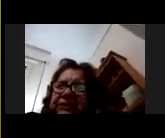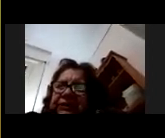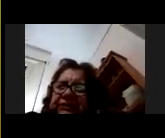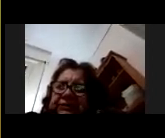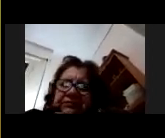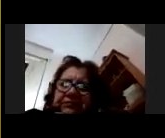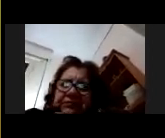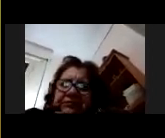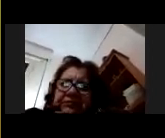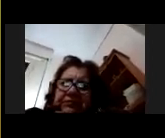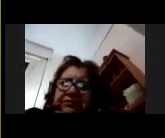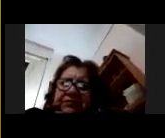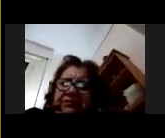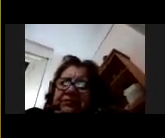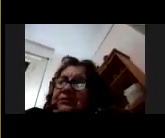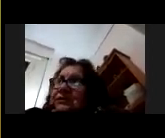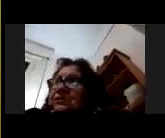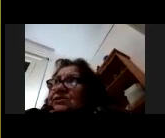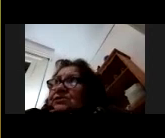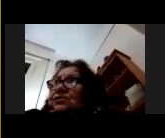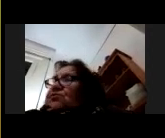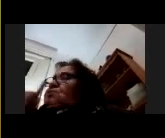Como la palabra lo dice, comiblanca.